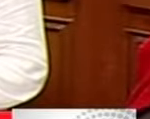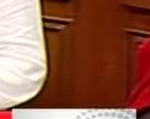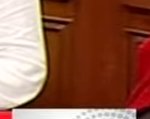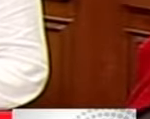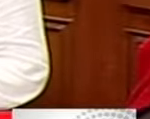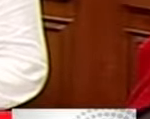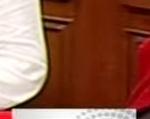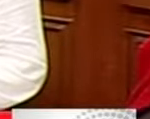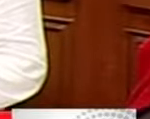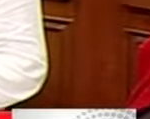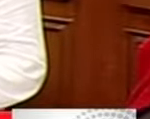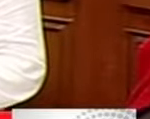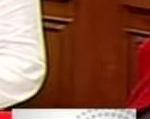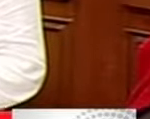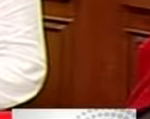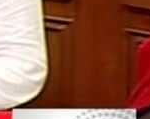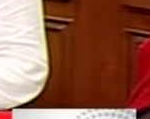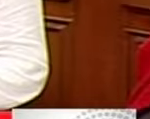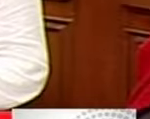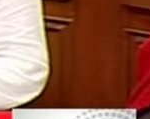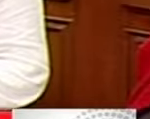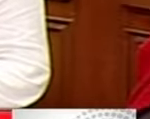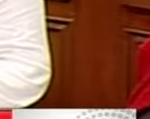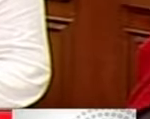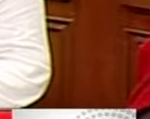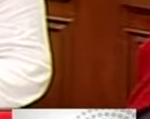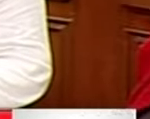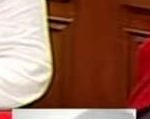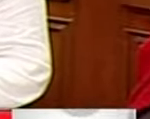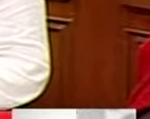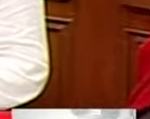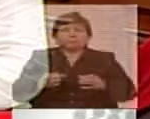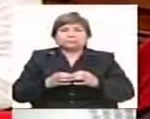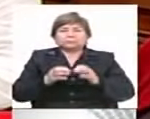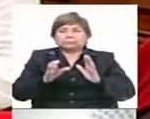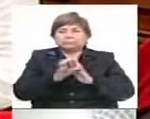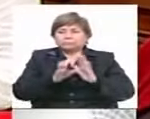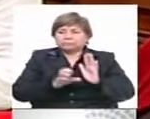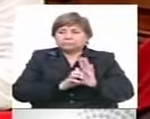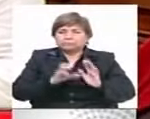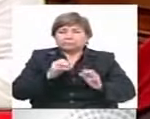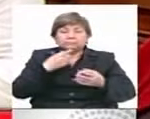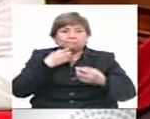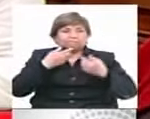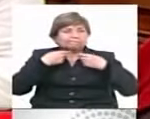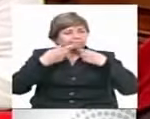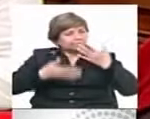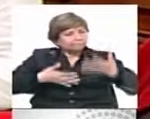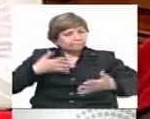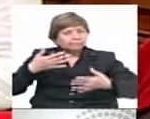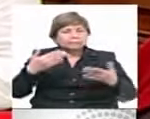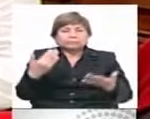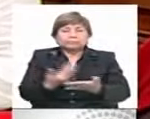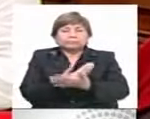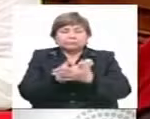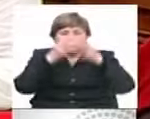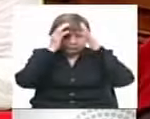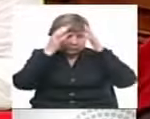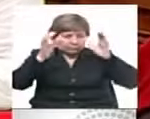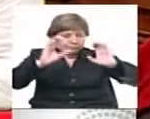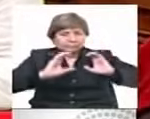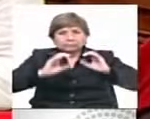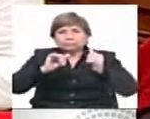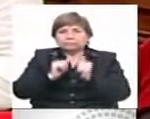los cambios que demandan las grandes mayorías. La Asamblea Constituyente es la expresión de ese nuevo pacto social